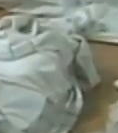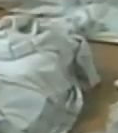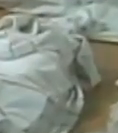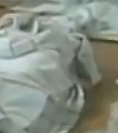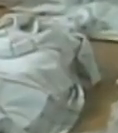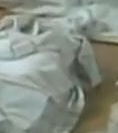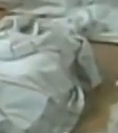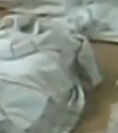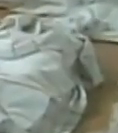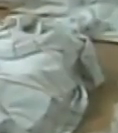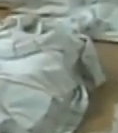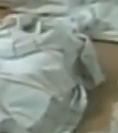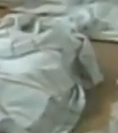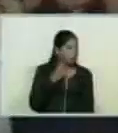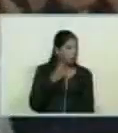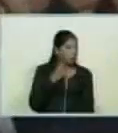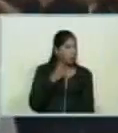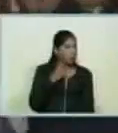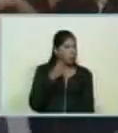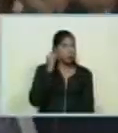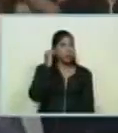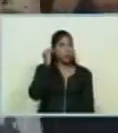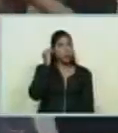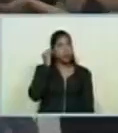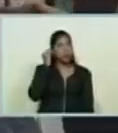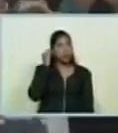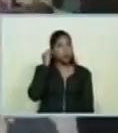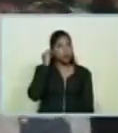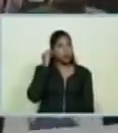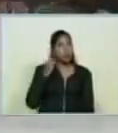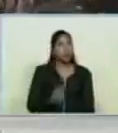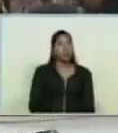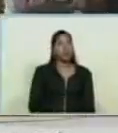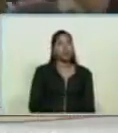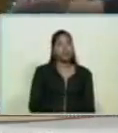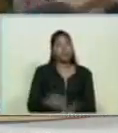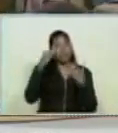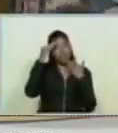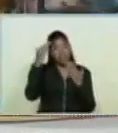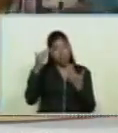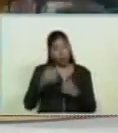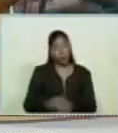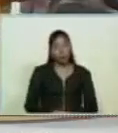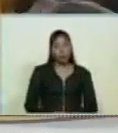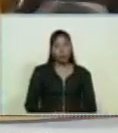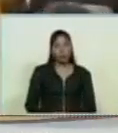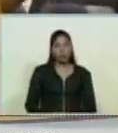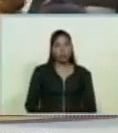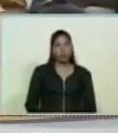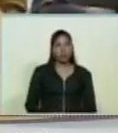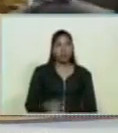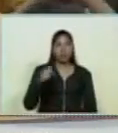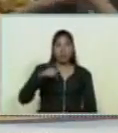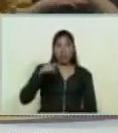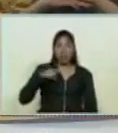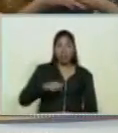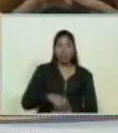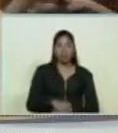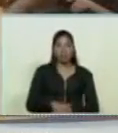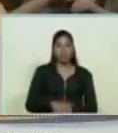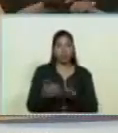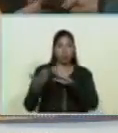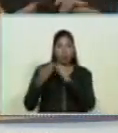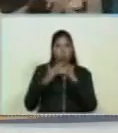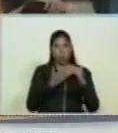estamos aperturando, presidente. Así es, Miguel. Señor presidente, un saludo solidario, chavista y antiimperialista desde aquí de Macarao.